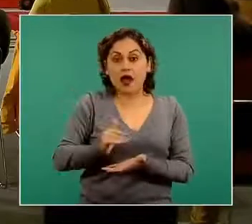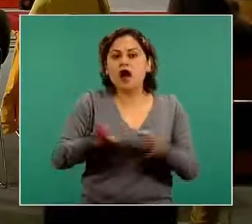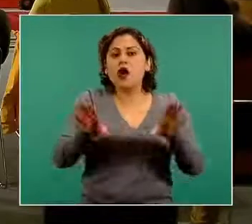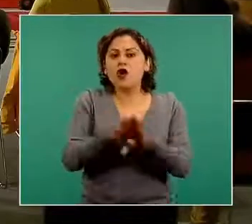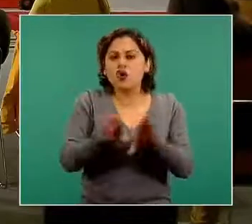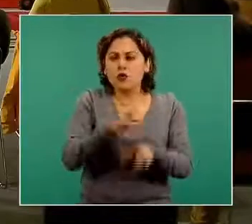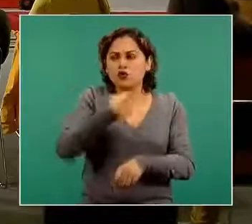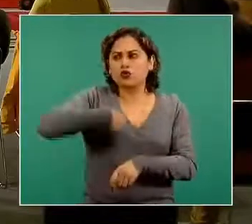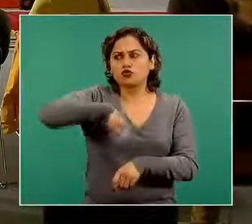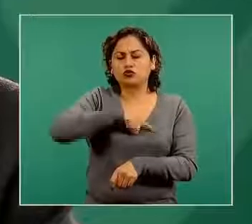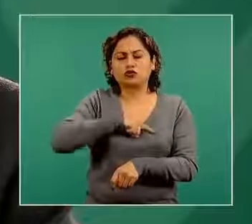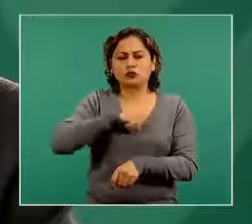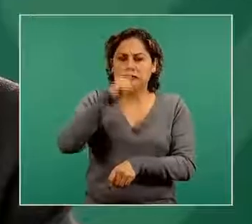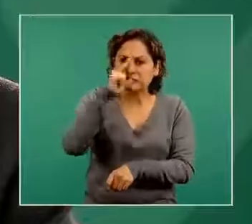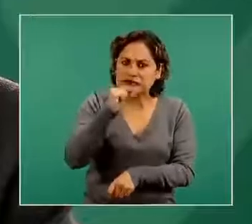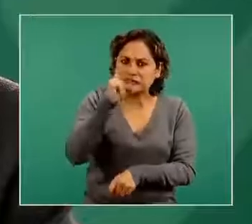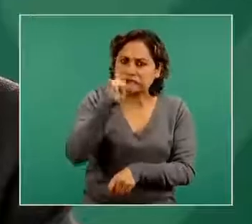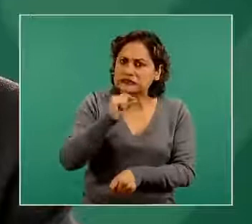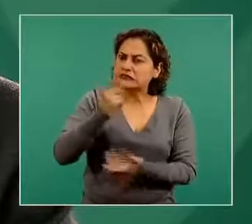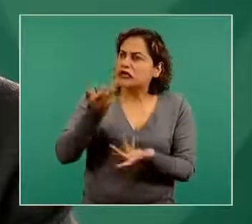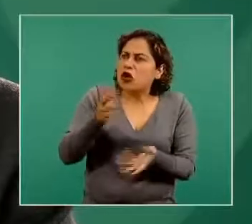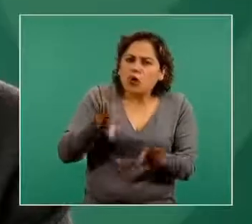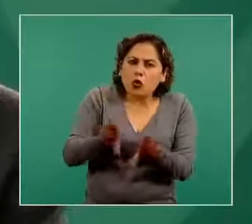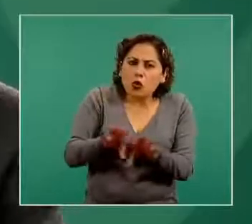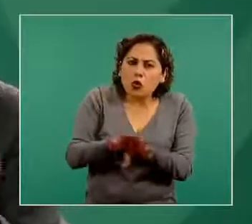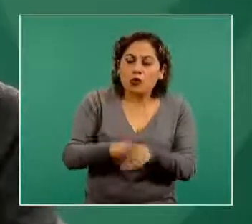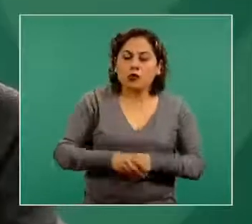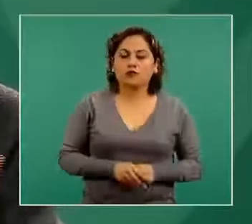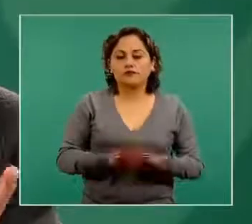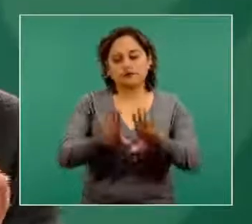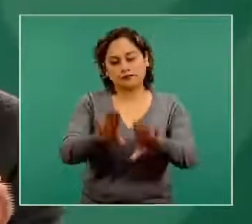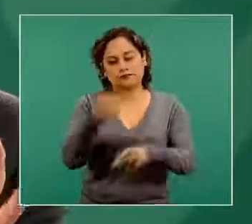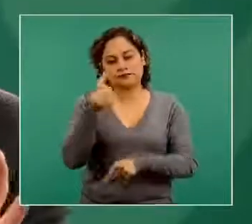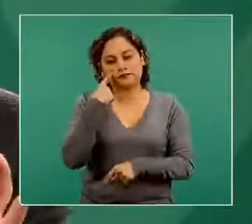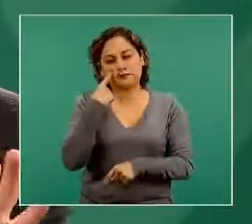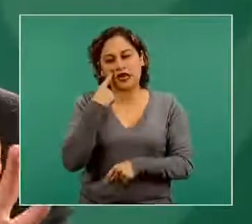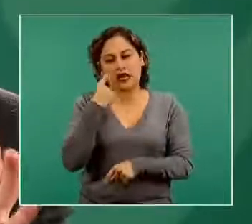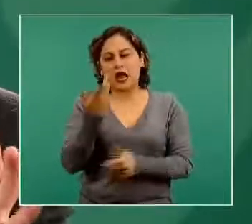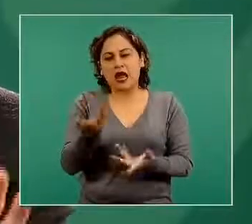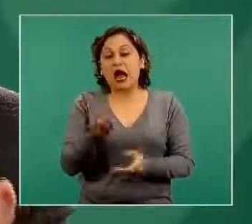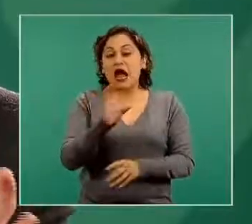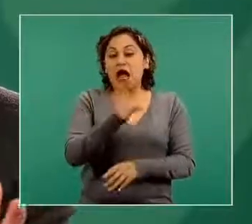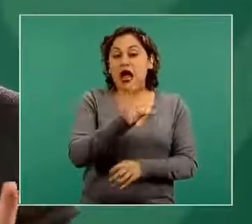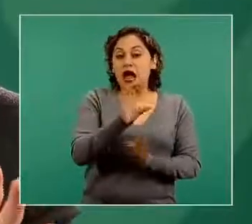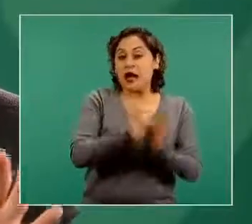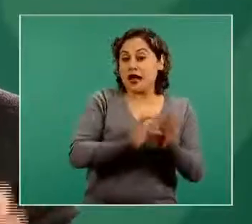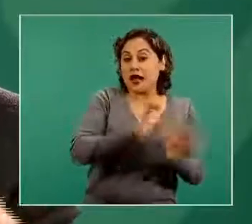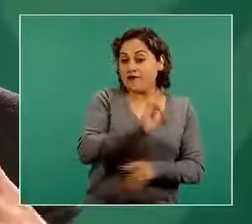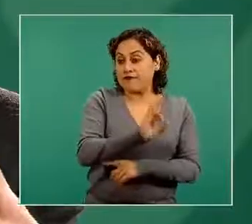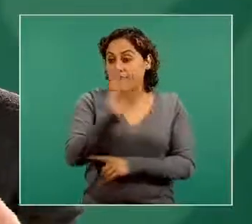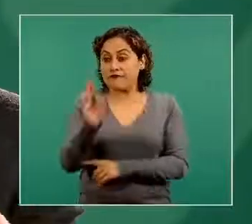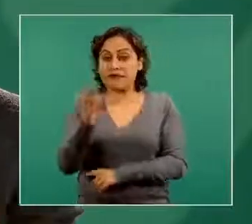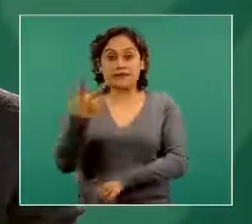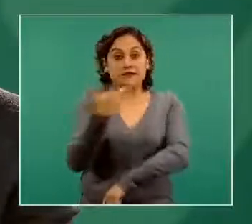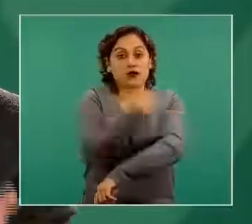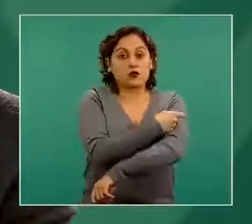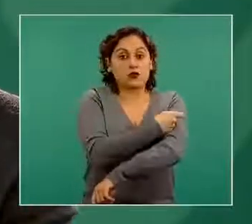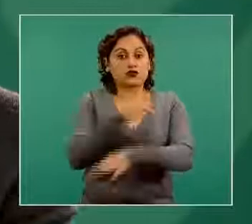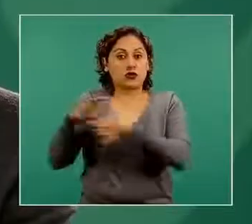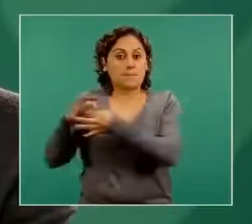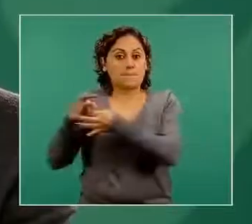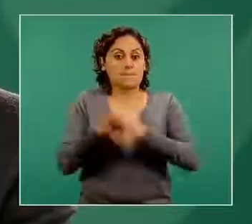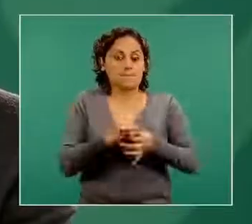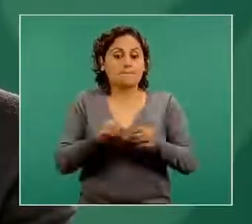ninguna consecuencia epidemiológica. Recuerden ustedes que los calendarios de vacunación dependen mucho de la manera